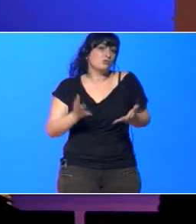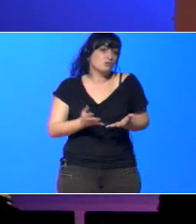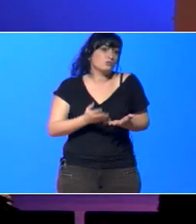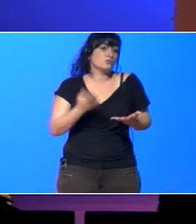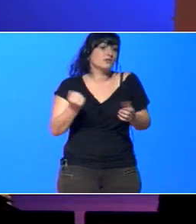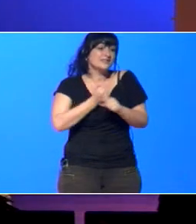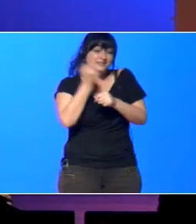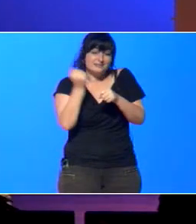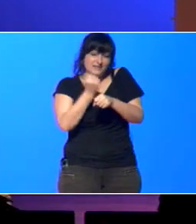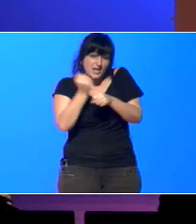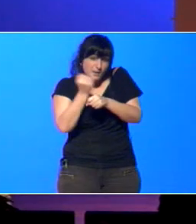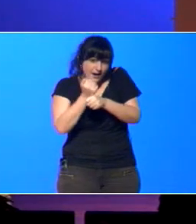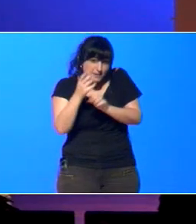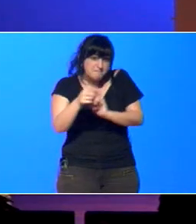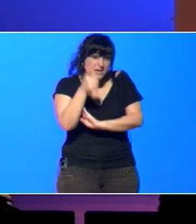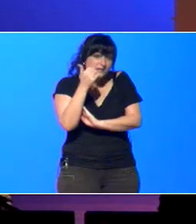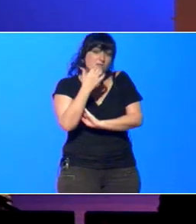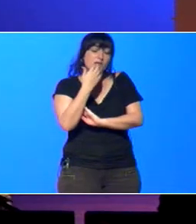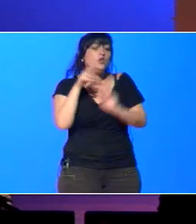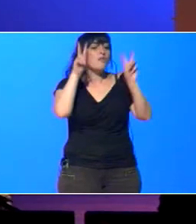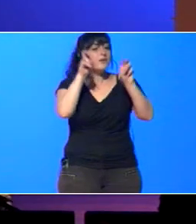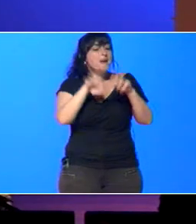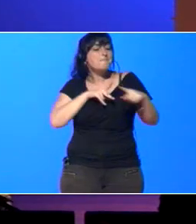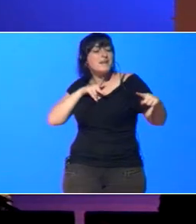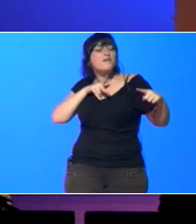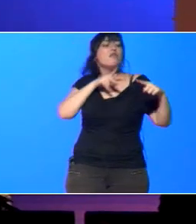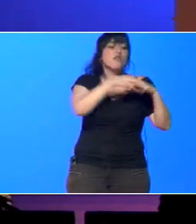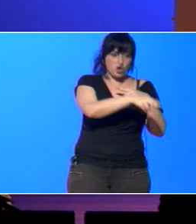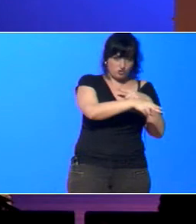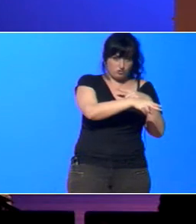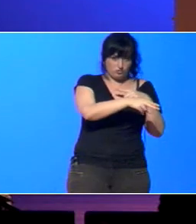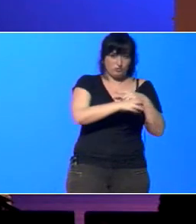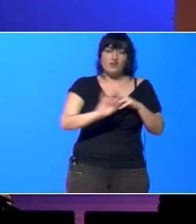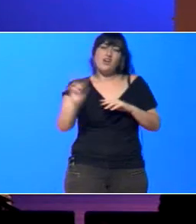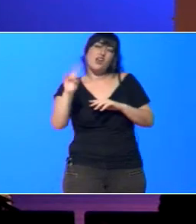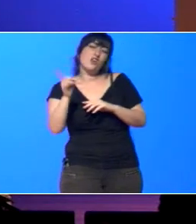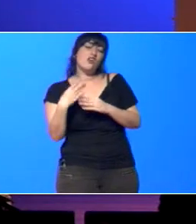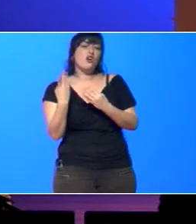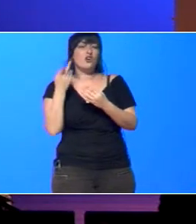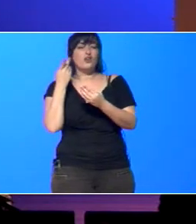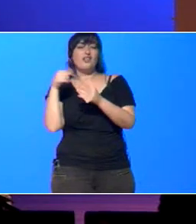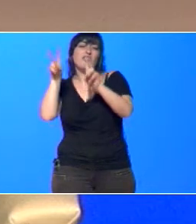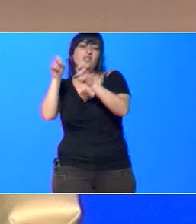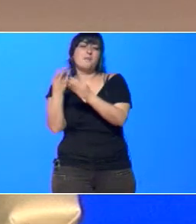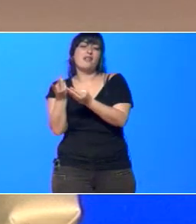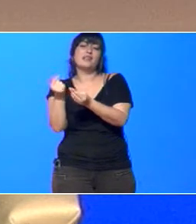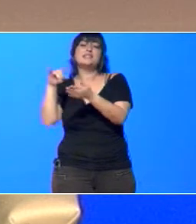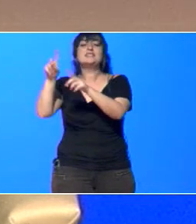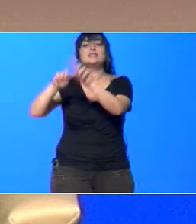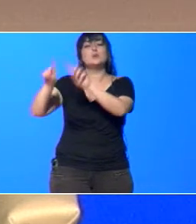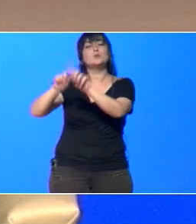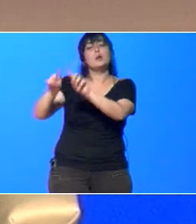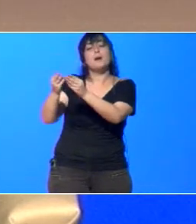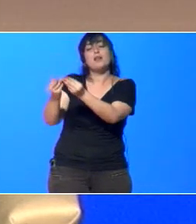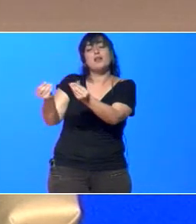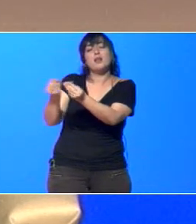trabajemos más en el tema de la prevención y mucho menos en el tema paliativo, porque de cara a futuro yo creo que nos va